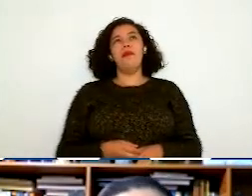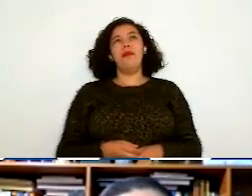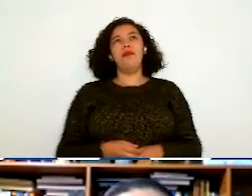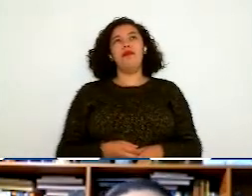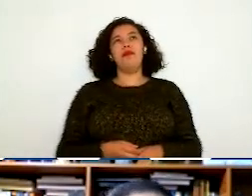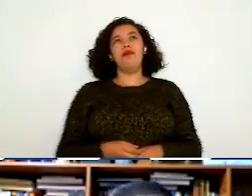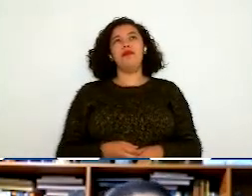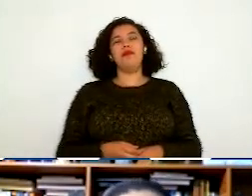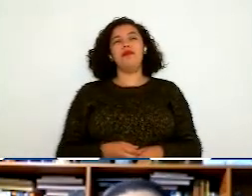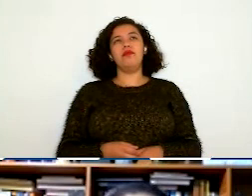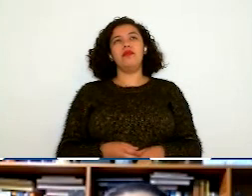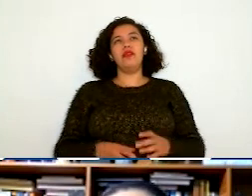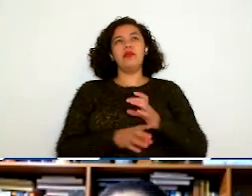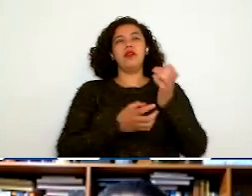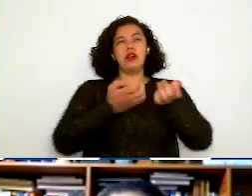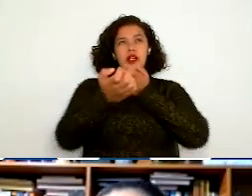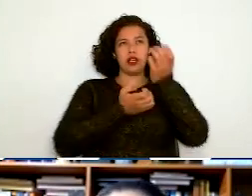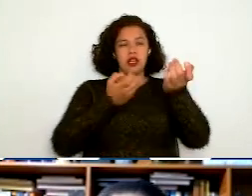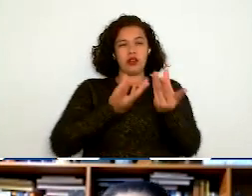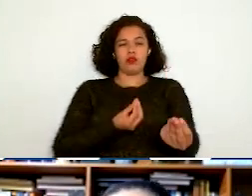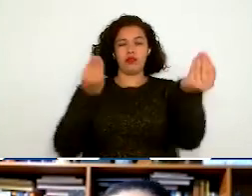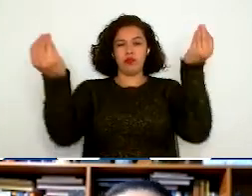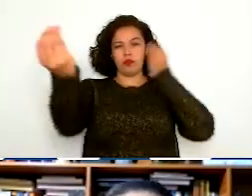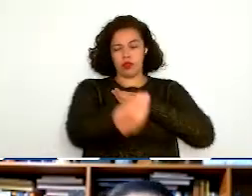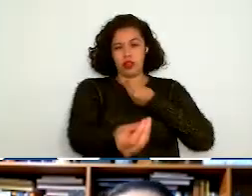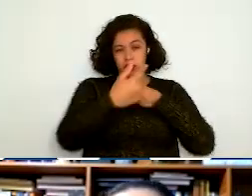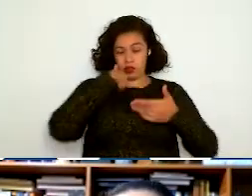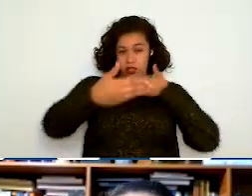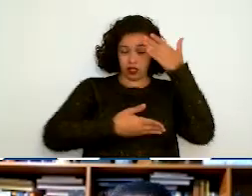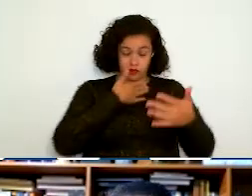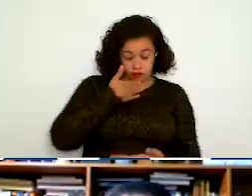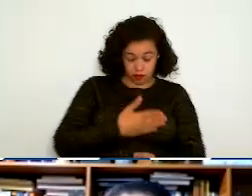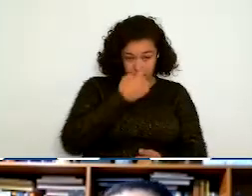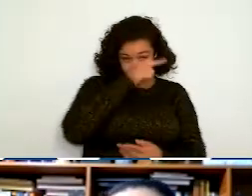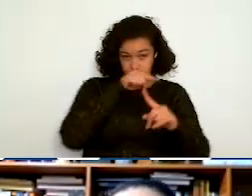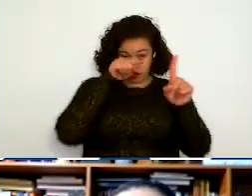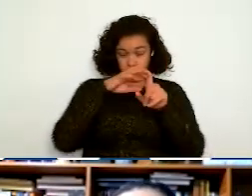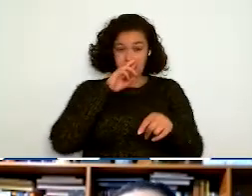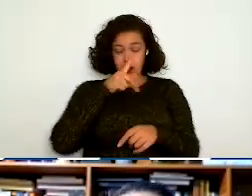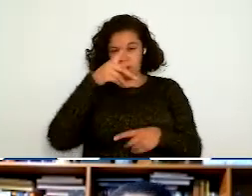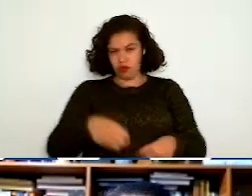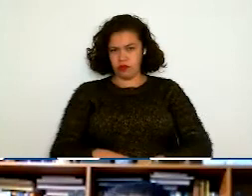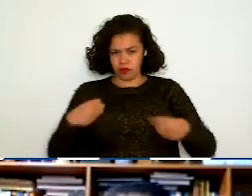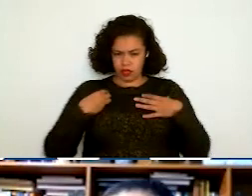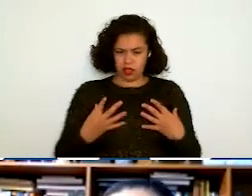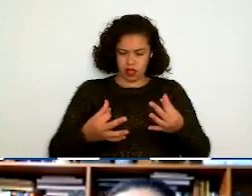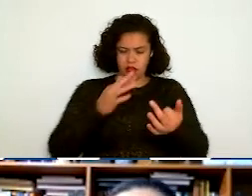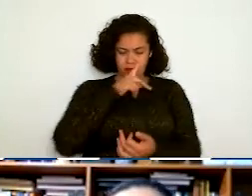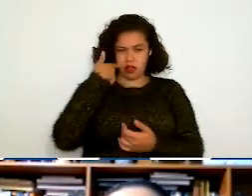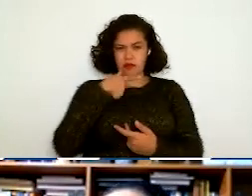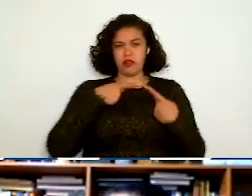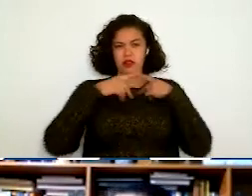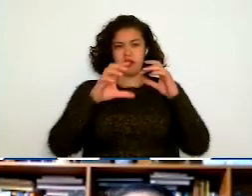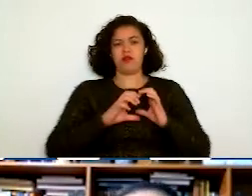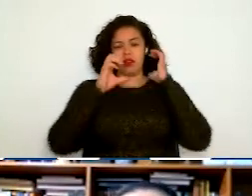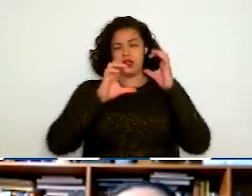es un ejercicio dialéctico en el sentido en el que yo otorgue un buen servicio con la intención de mejorar su calidad de vida, de cuidar a esa persona